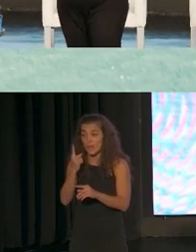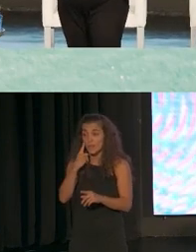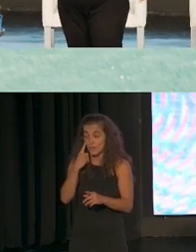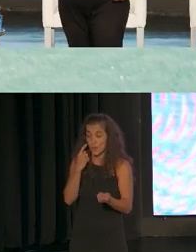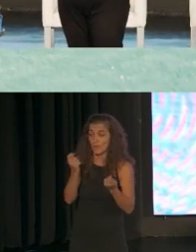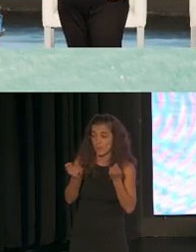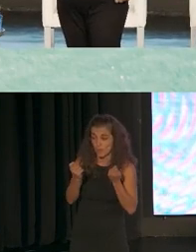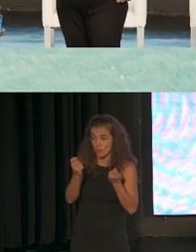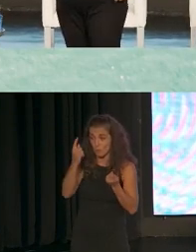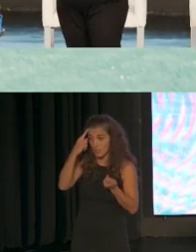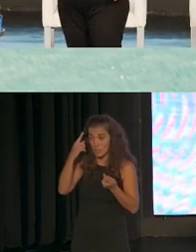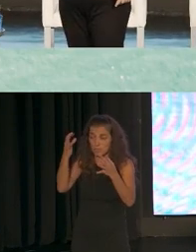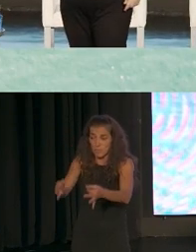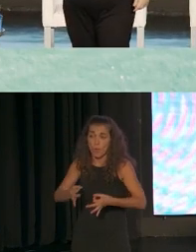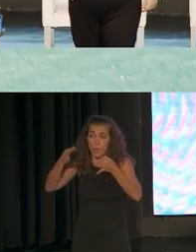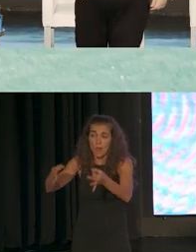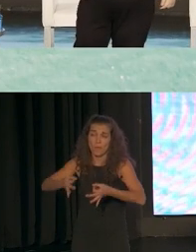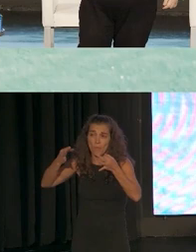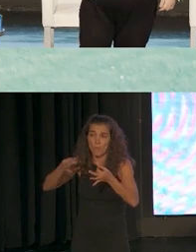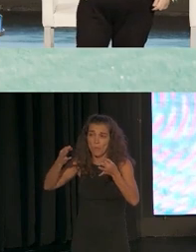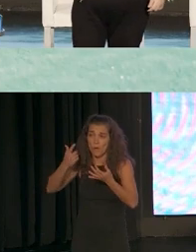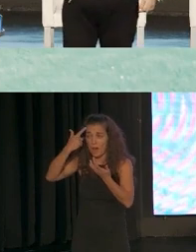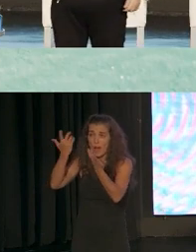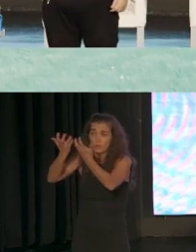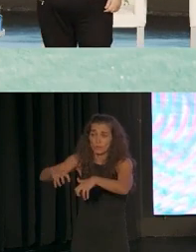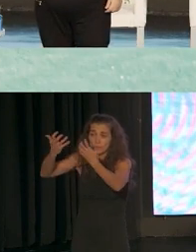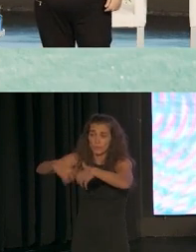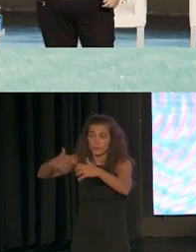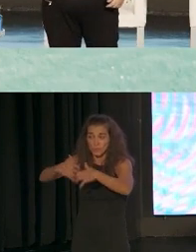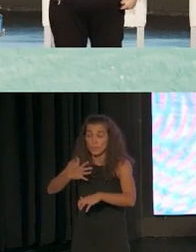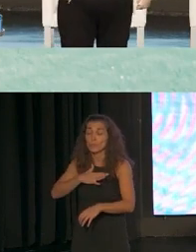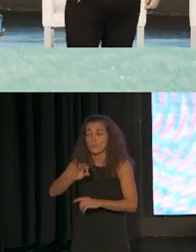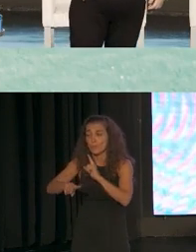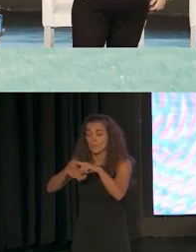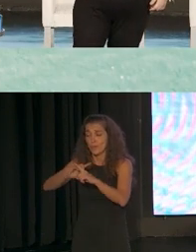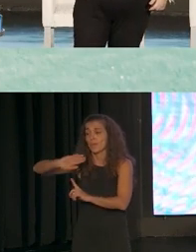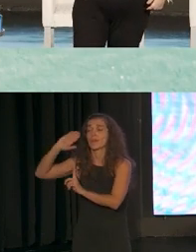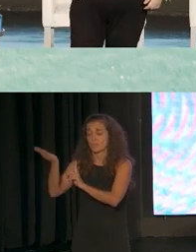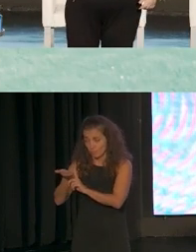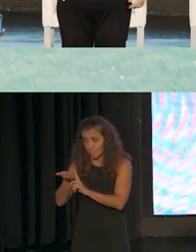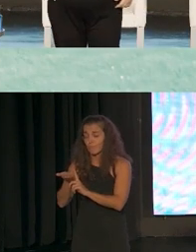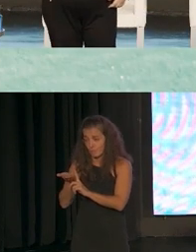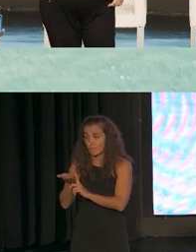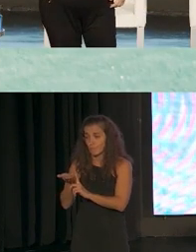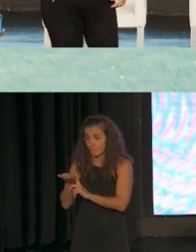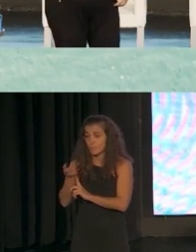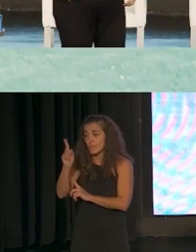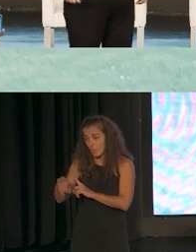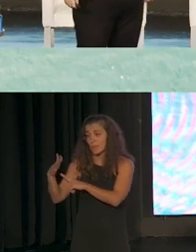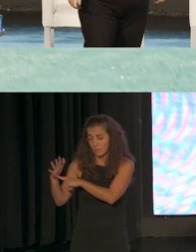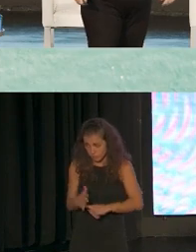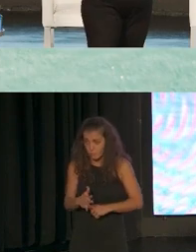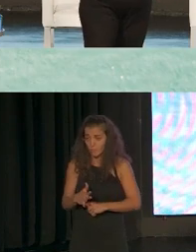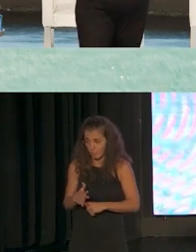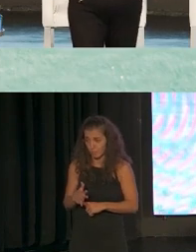porque si siempre están ahí es cuando pueden generar mucho mucho daño y mucha exclusión